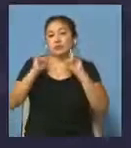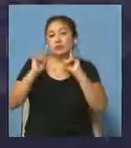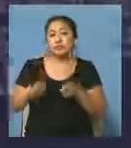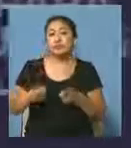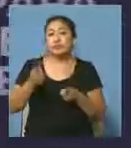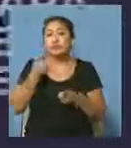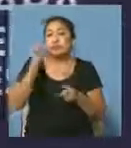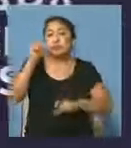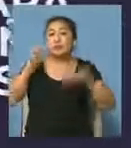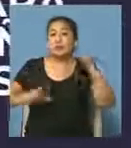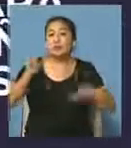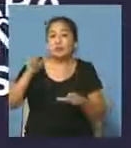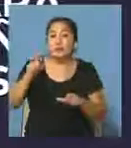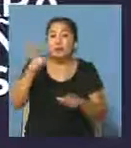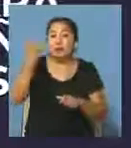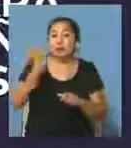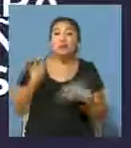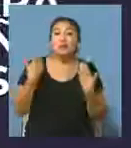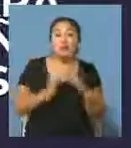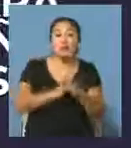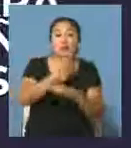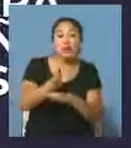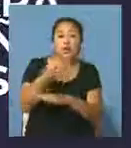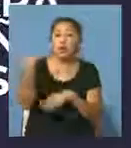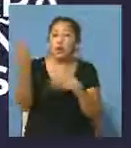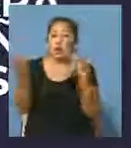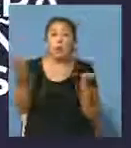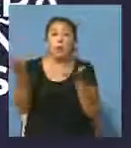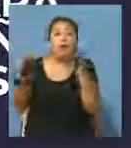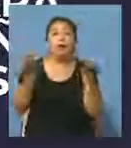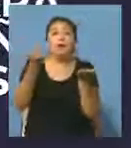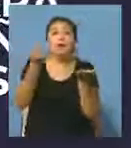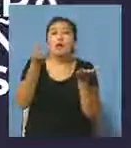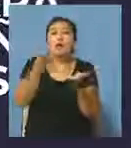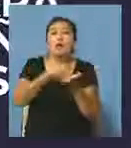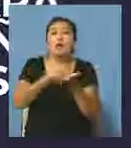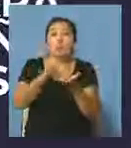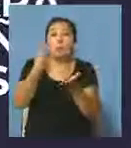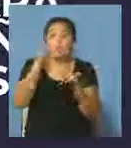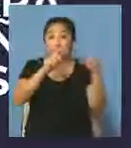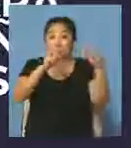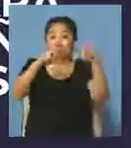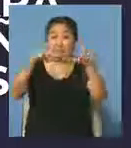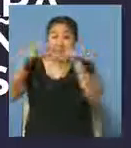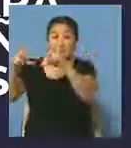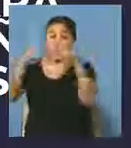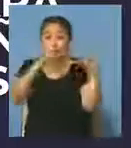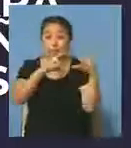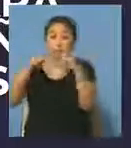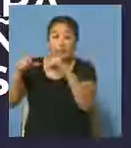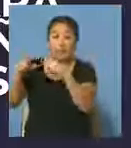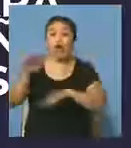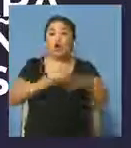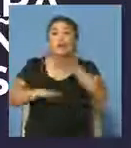Además, los consumidores van a tener la oportunidad de comparar precios, ya que la mercadería tiene que estar ubicada, según la